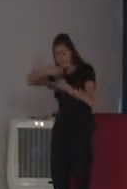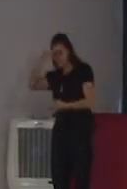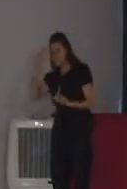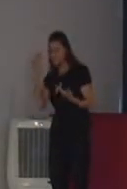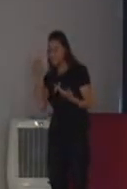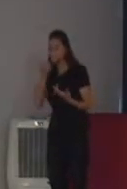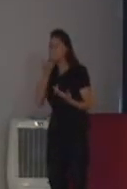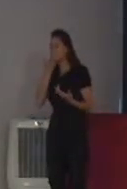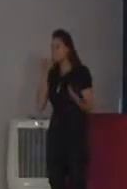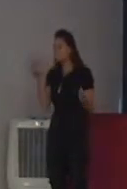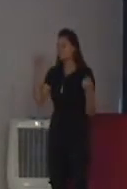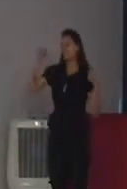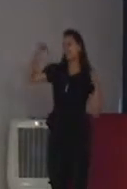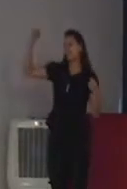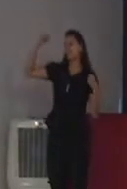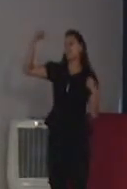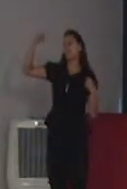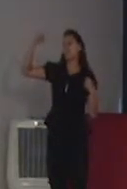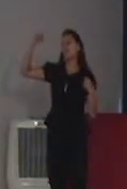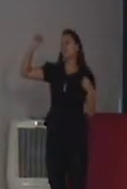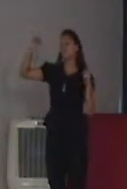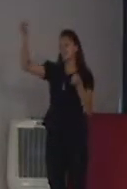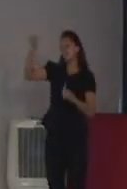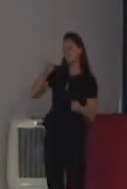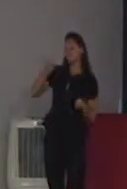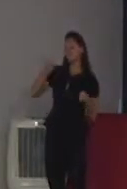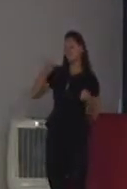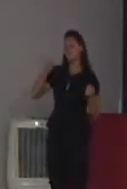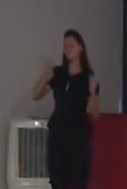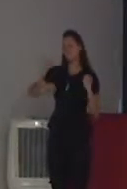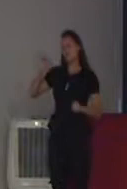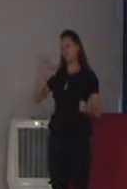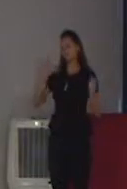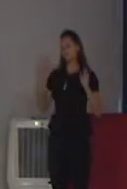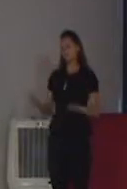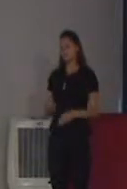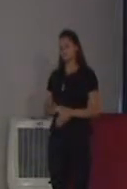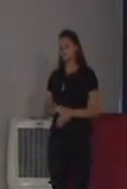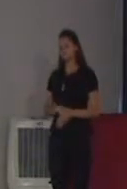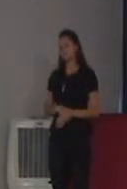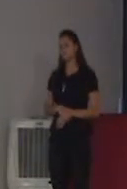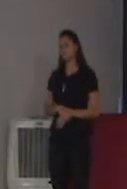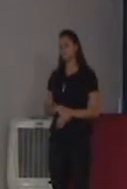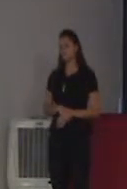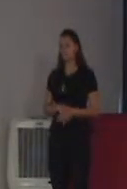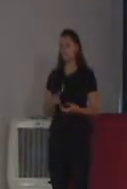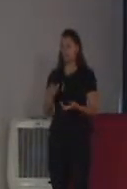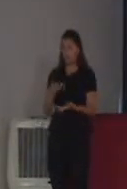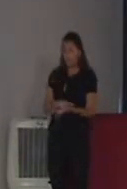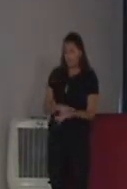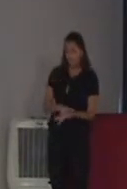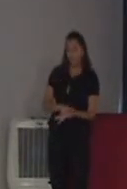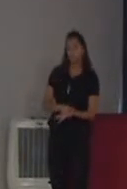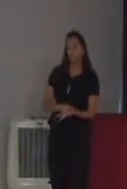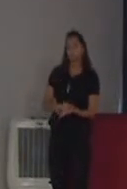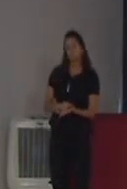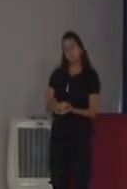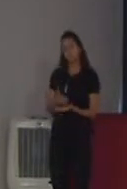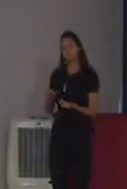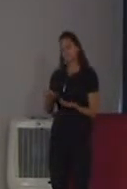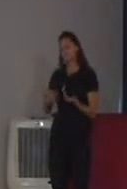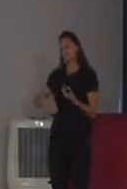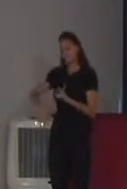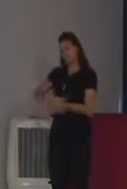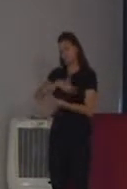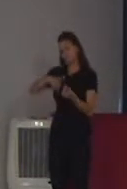esa exigibilidad de derechos siempre nos va a costar la vida, ¿sí? Por lo tanto, eso ha implicado también en un contexto como